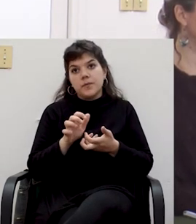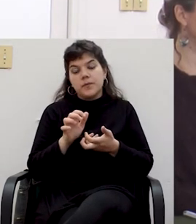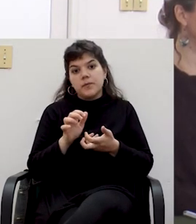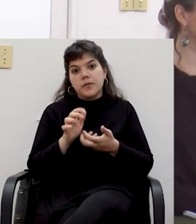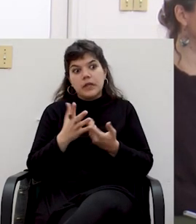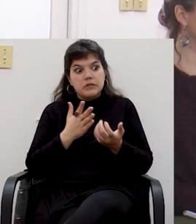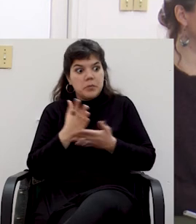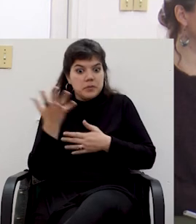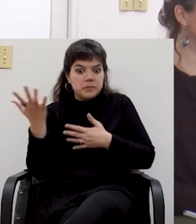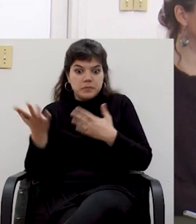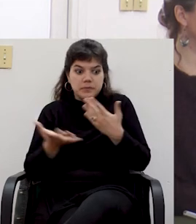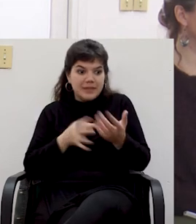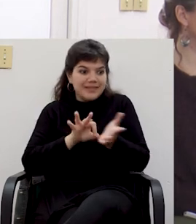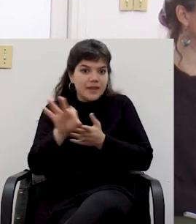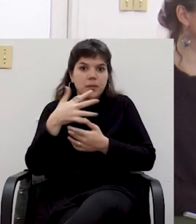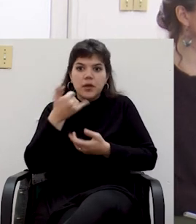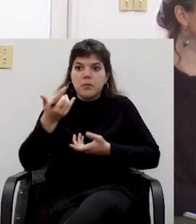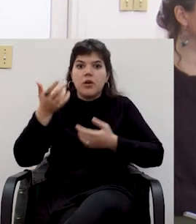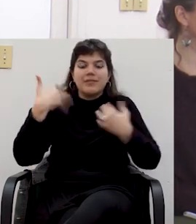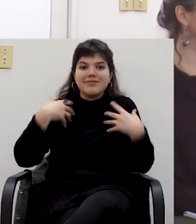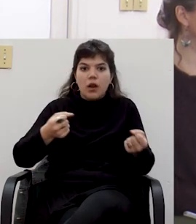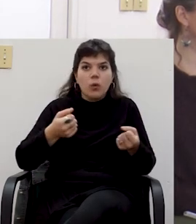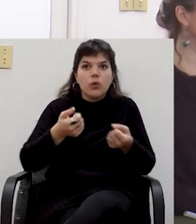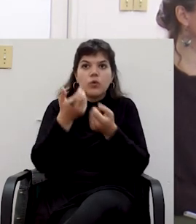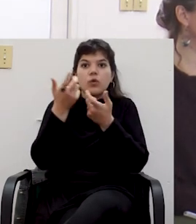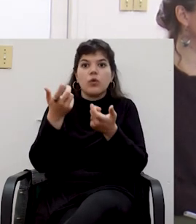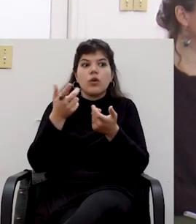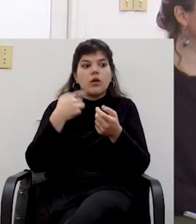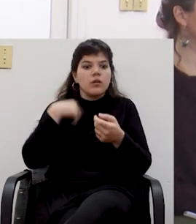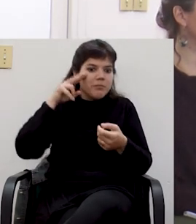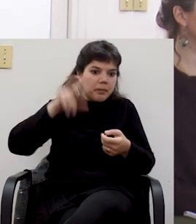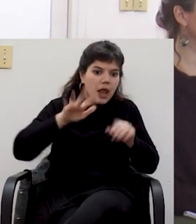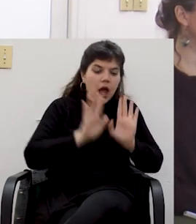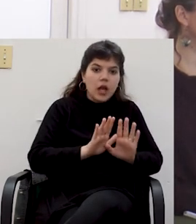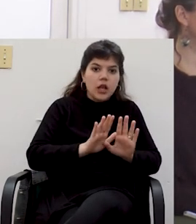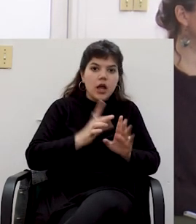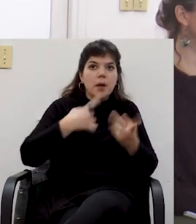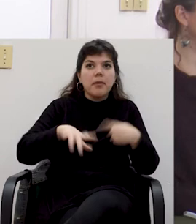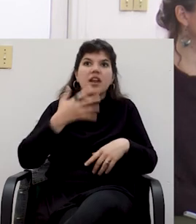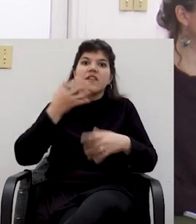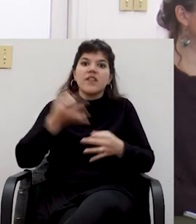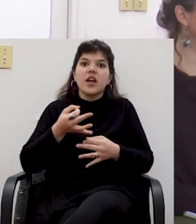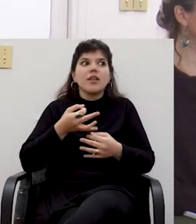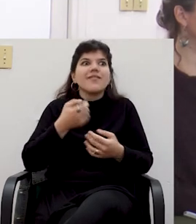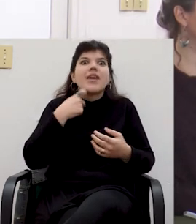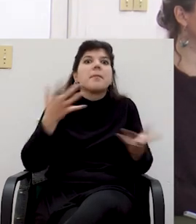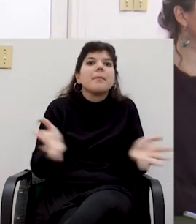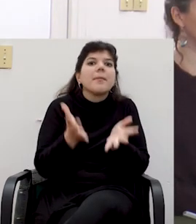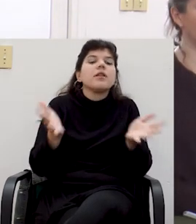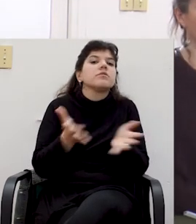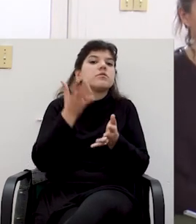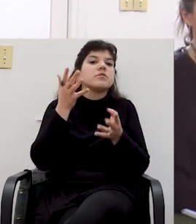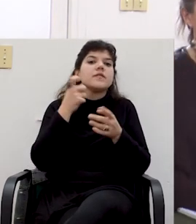que desde los servicios de prestación en salud se abordan en un plano. pero tiende a ser insuficiente ese